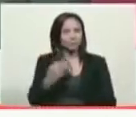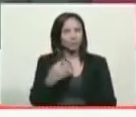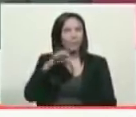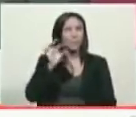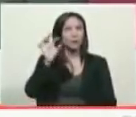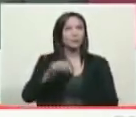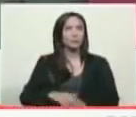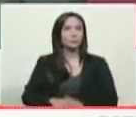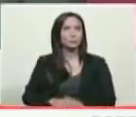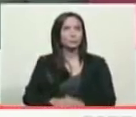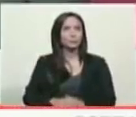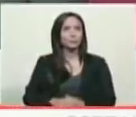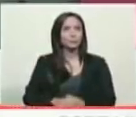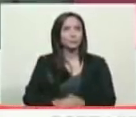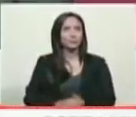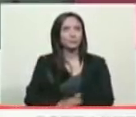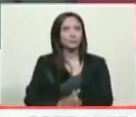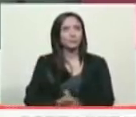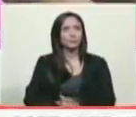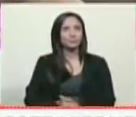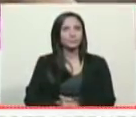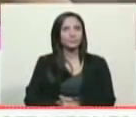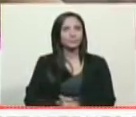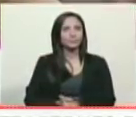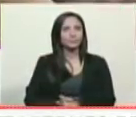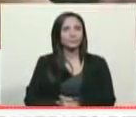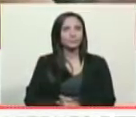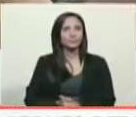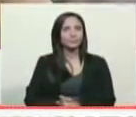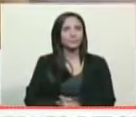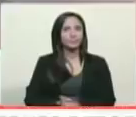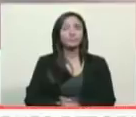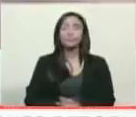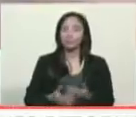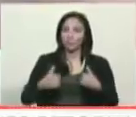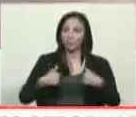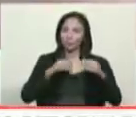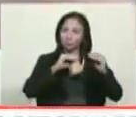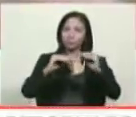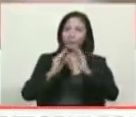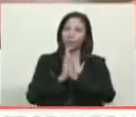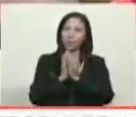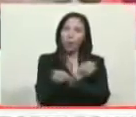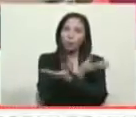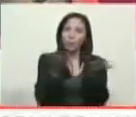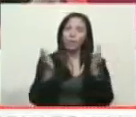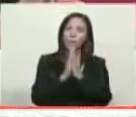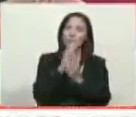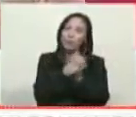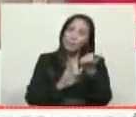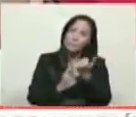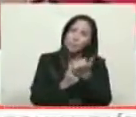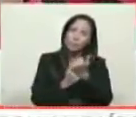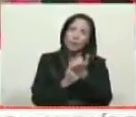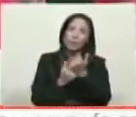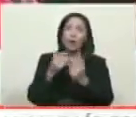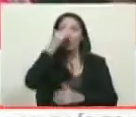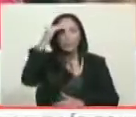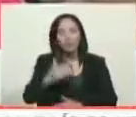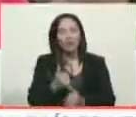Nosotros somos unos soldados. Y yo les pido a ustedes que acompañemos a nuestros soldados, a nuestra Fuerza Armada